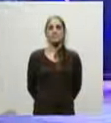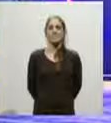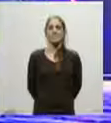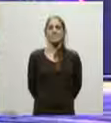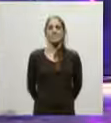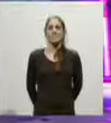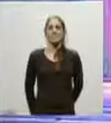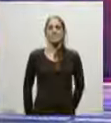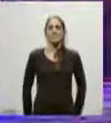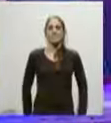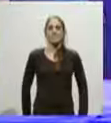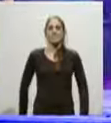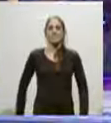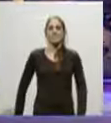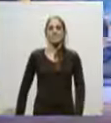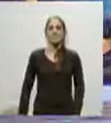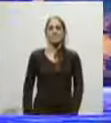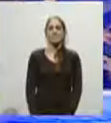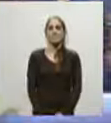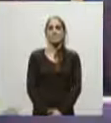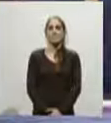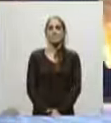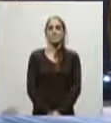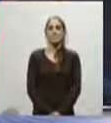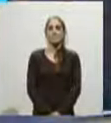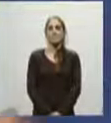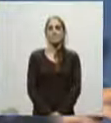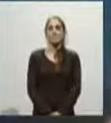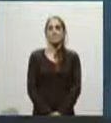despegar solo por ti. Mi planeta voy a